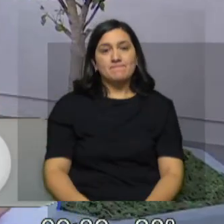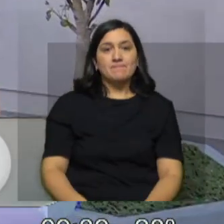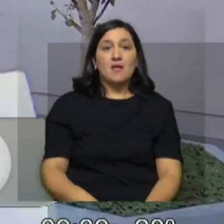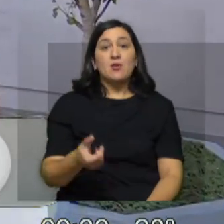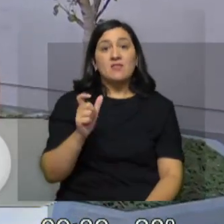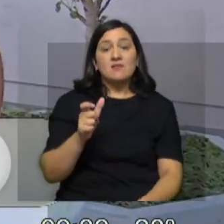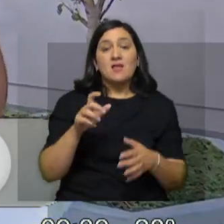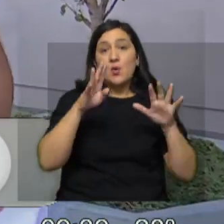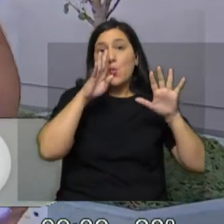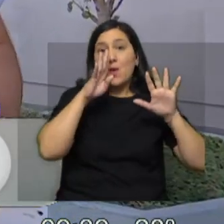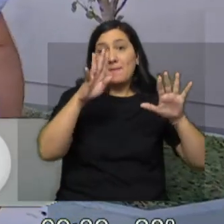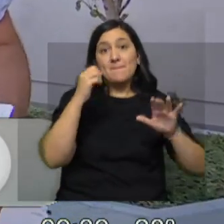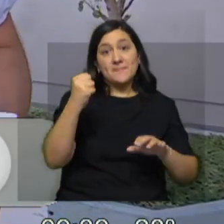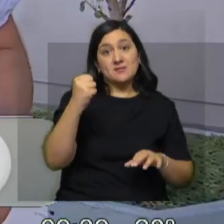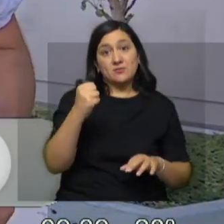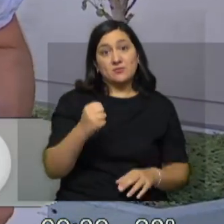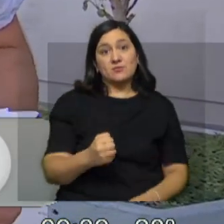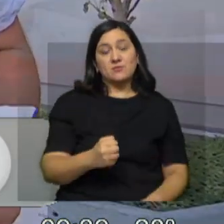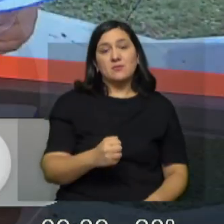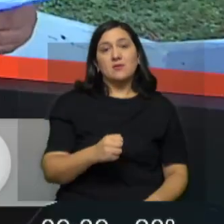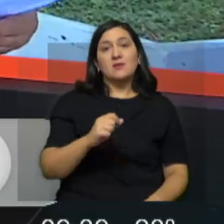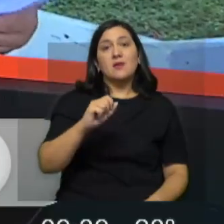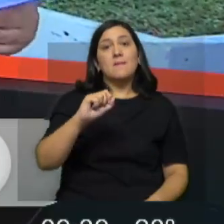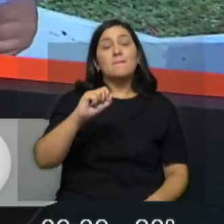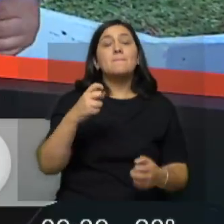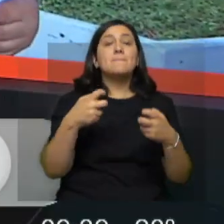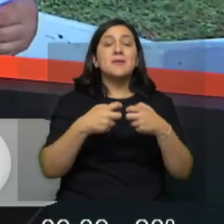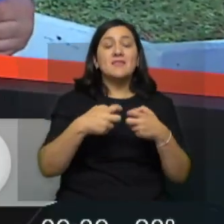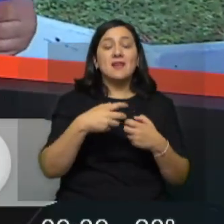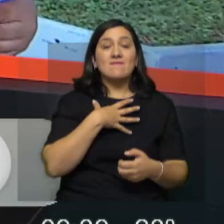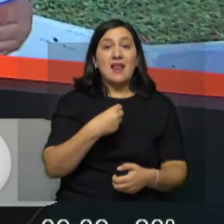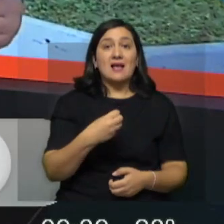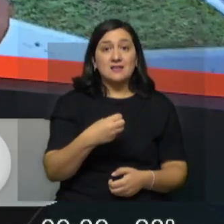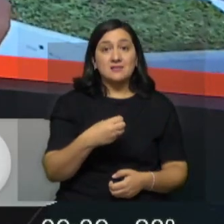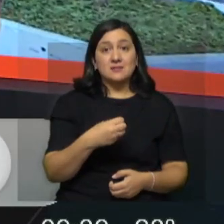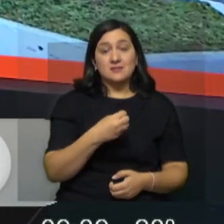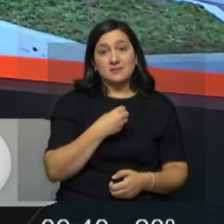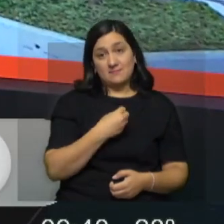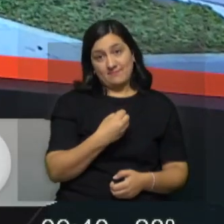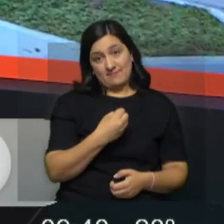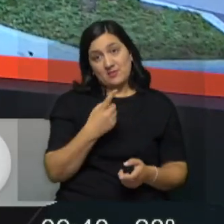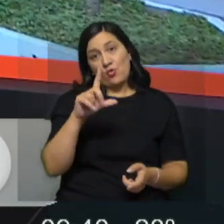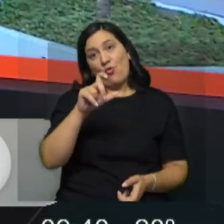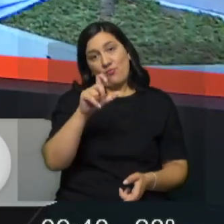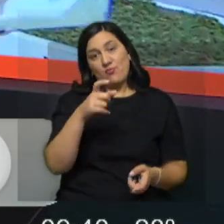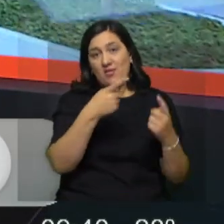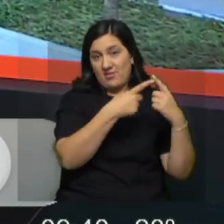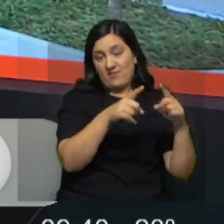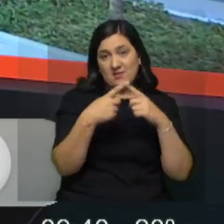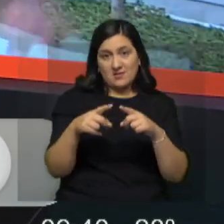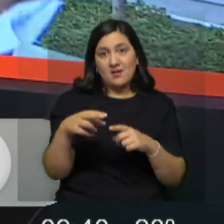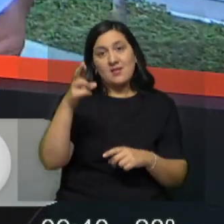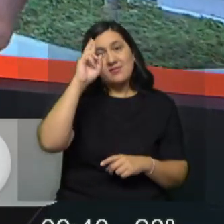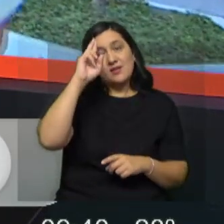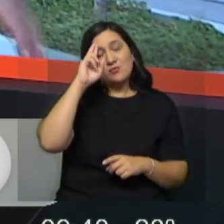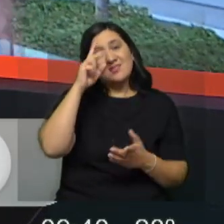diferencia de 9 mil pesos, Fito, acá la pasada, entre Piedras Blancas y Tres Cruces, lo que estamos viendo, ¿no? Absolutamente. Sí, obvio, eso es obvio. No te digo que Tres Cruces es